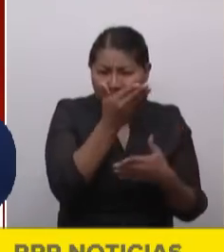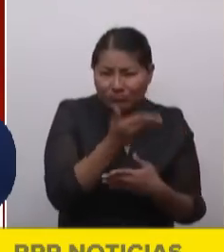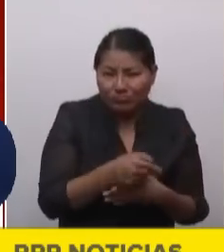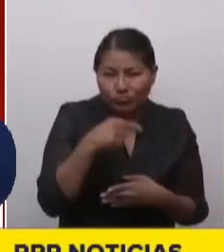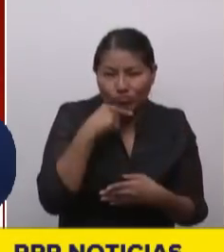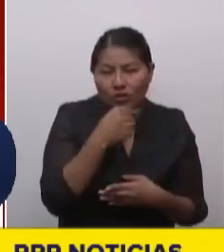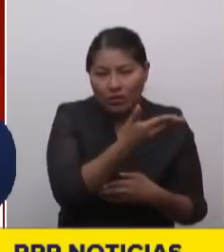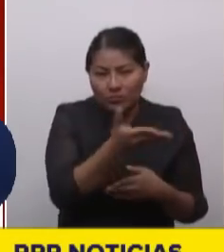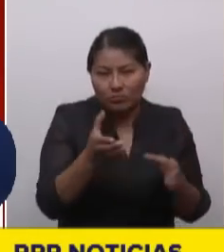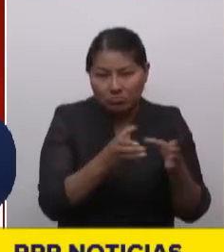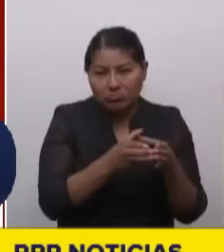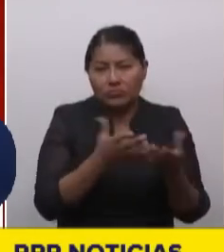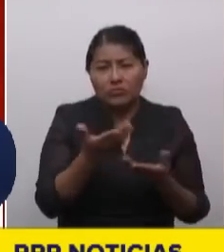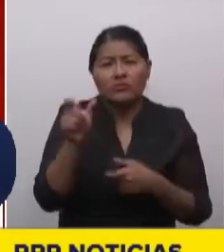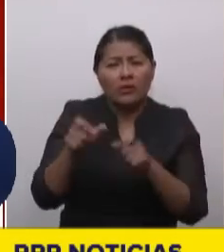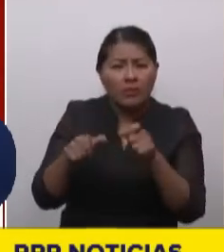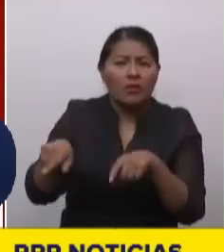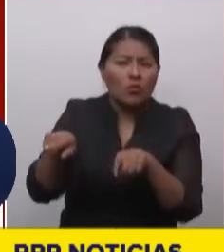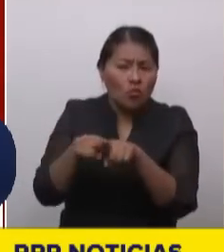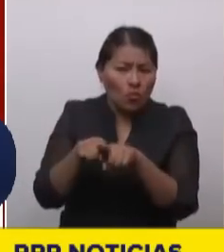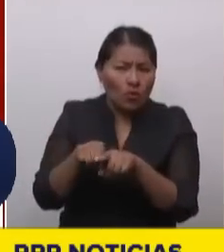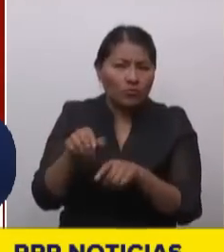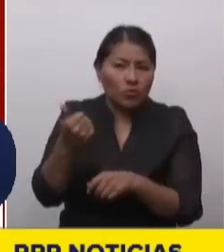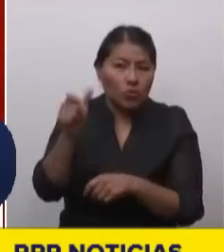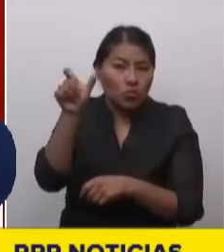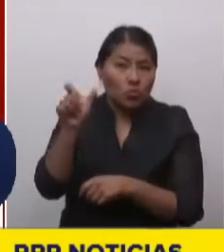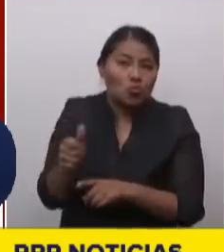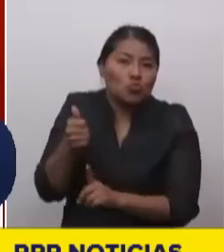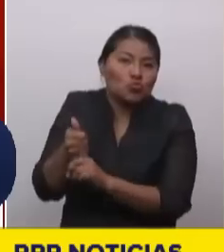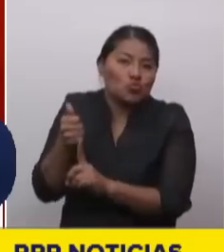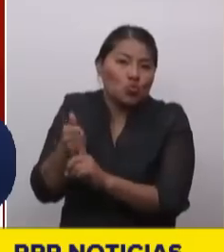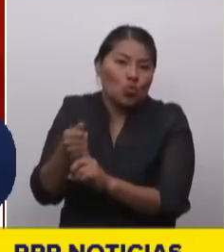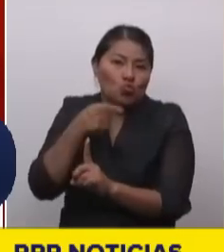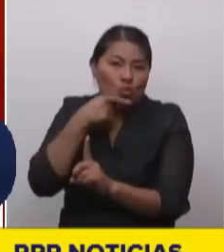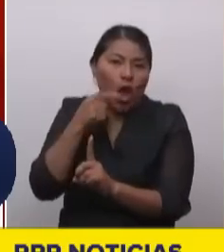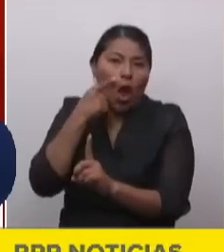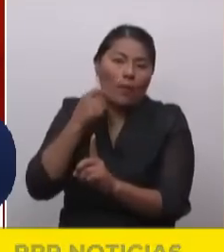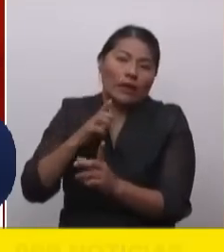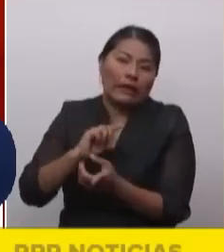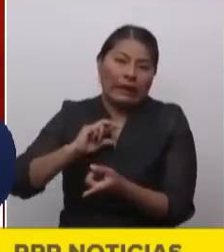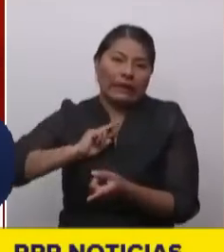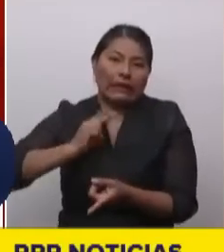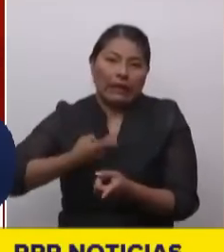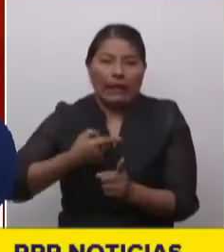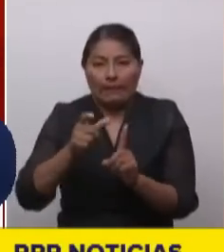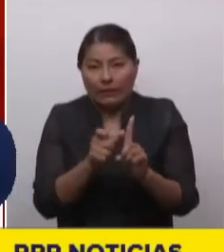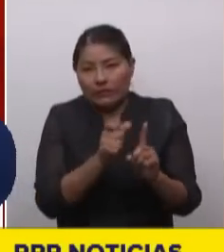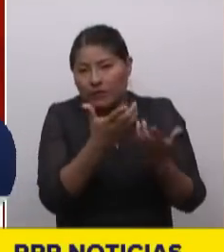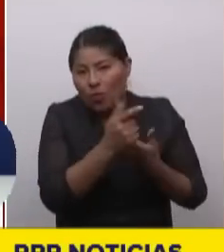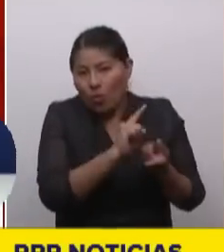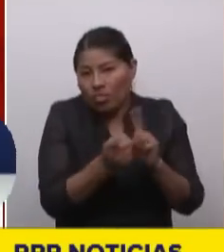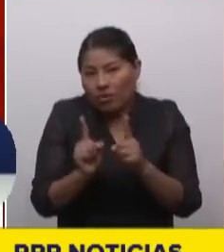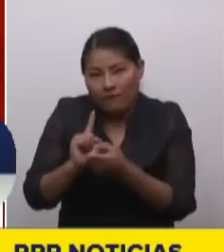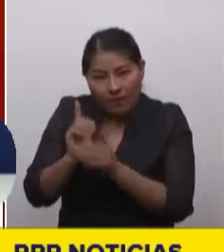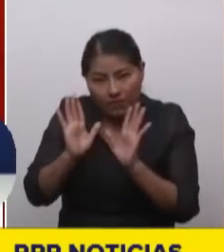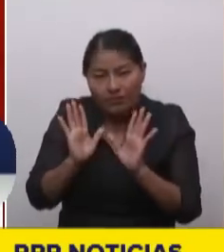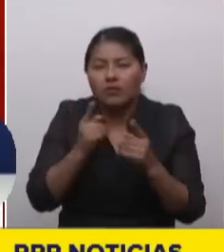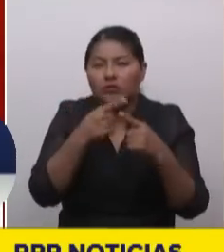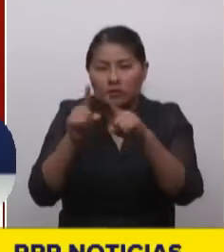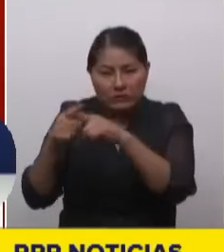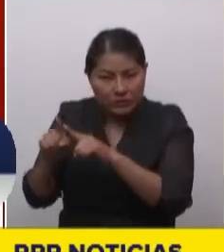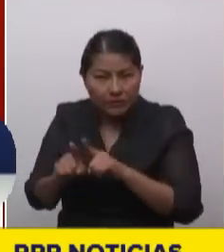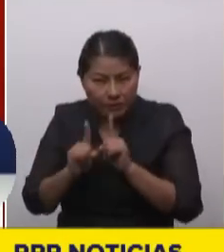la mujer, sino a aquellas personas que tienen una opción diferente. Son personas vulnerables, que al contrario, las leyes